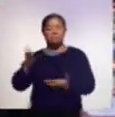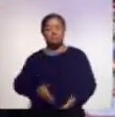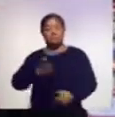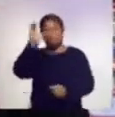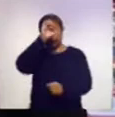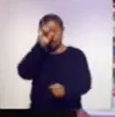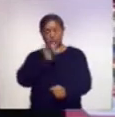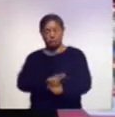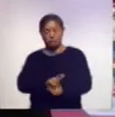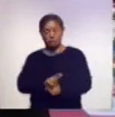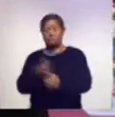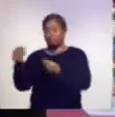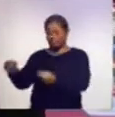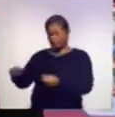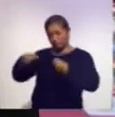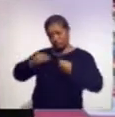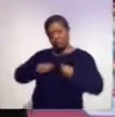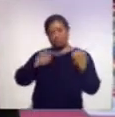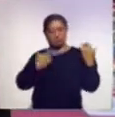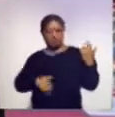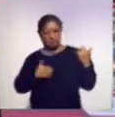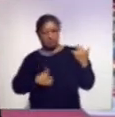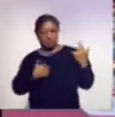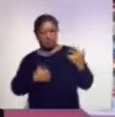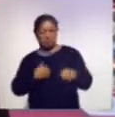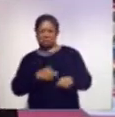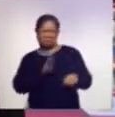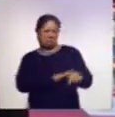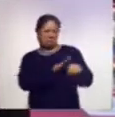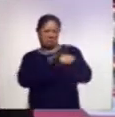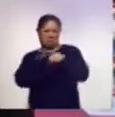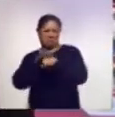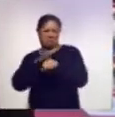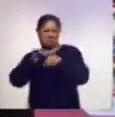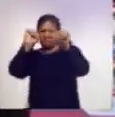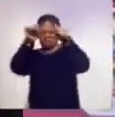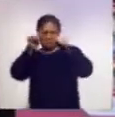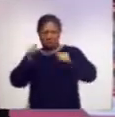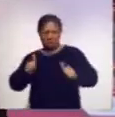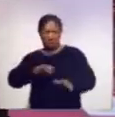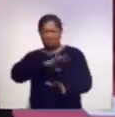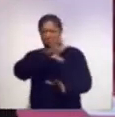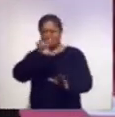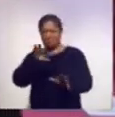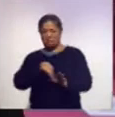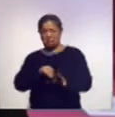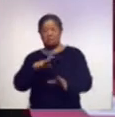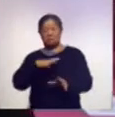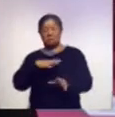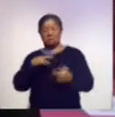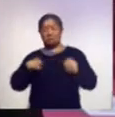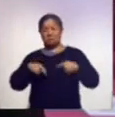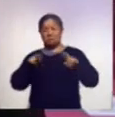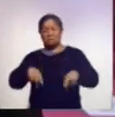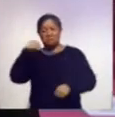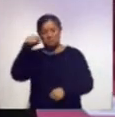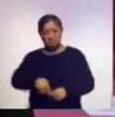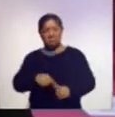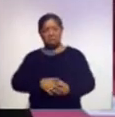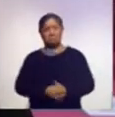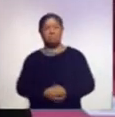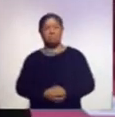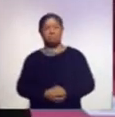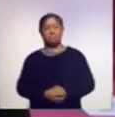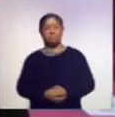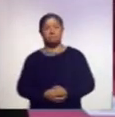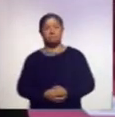guitarra, y no nada más la guitarra, sino la mayoría de todas las artes que están representadas en este lugar. Entonces,